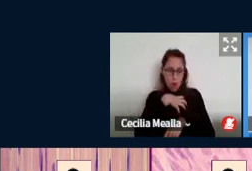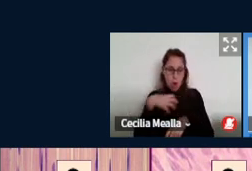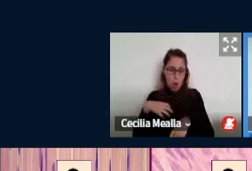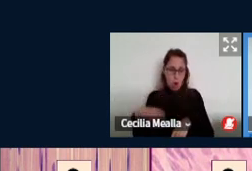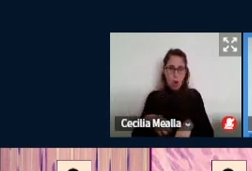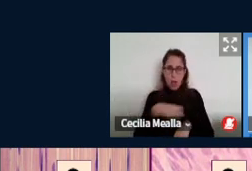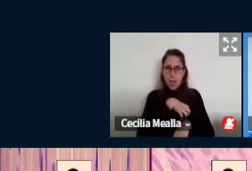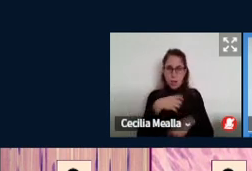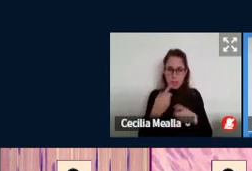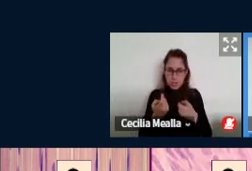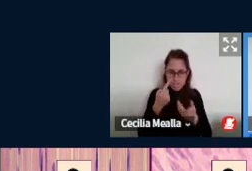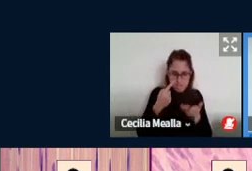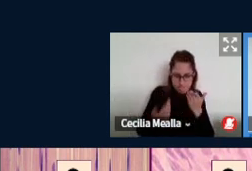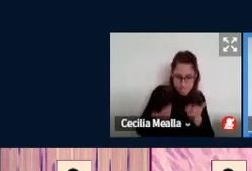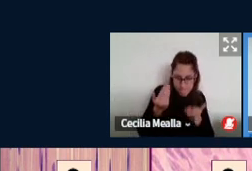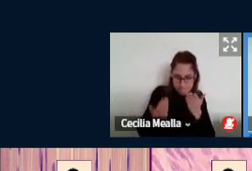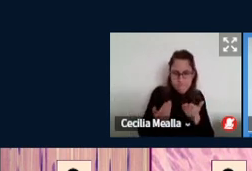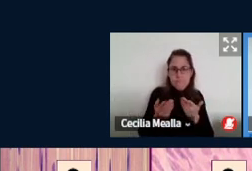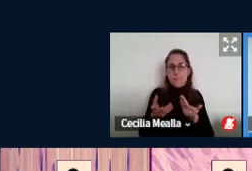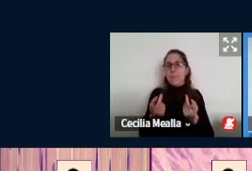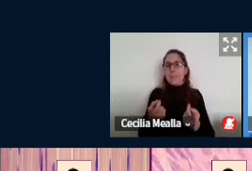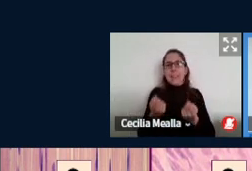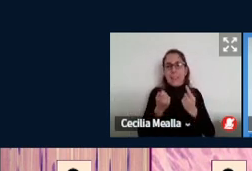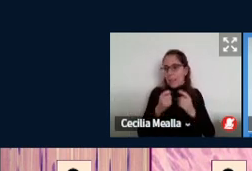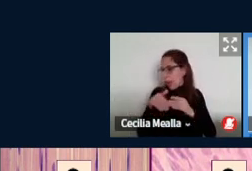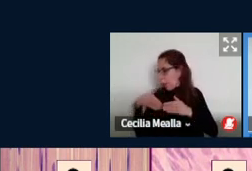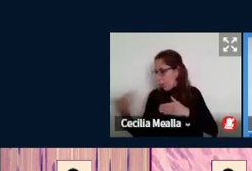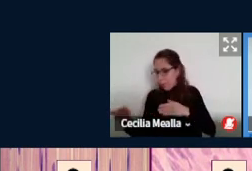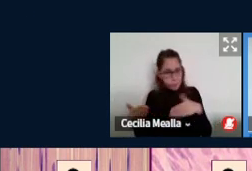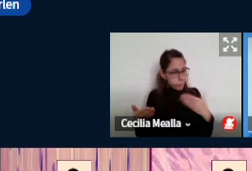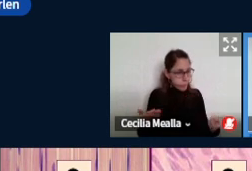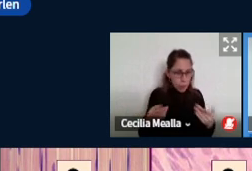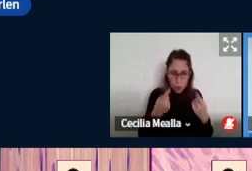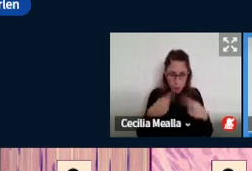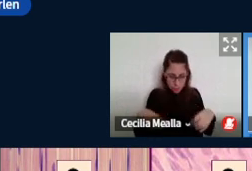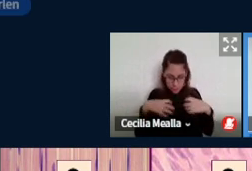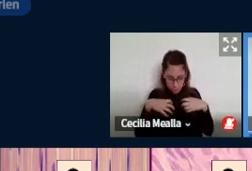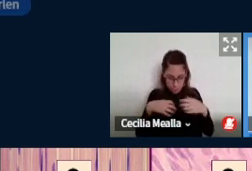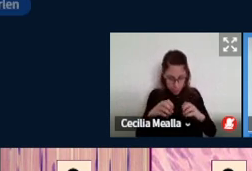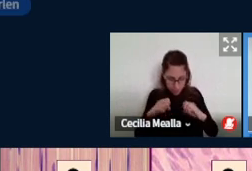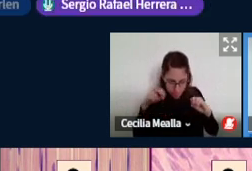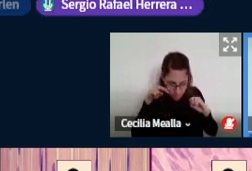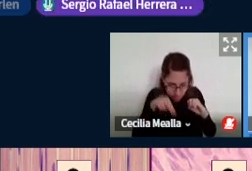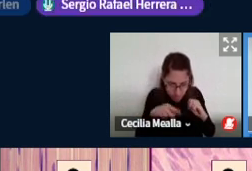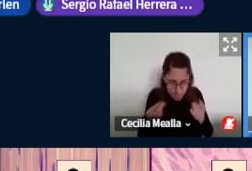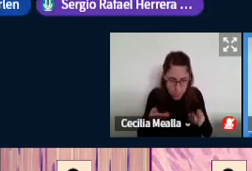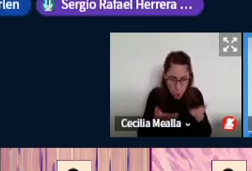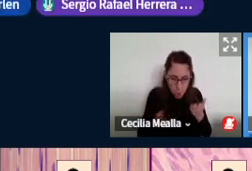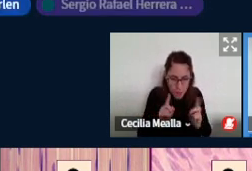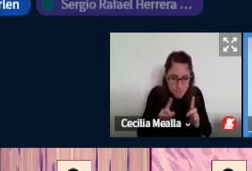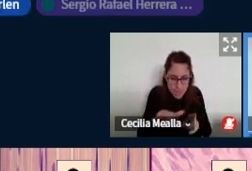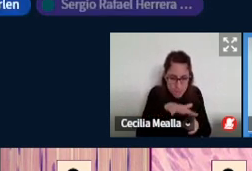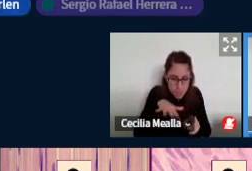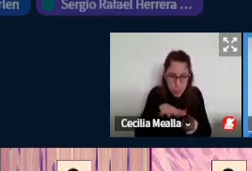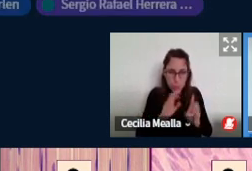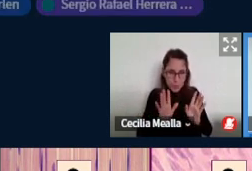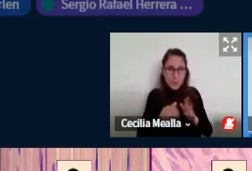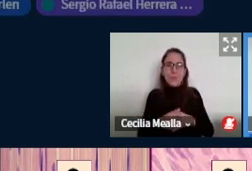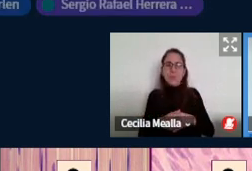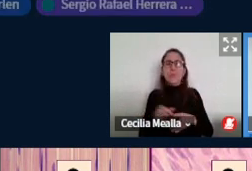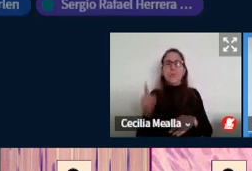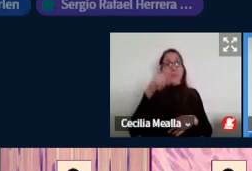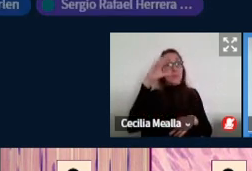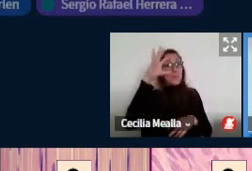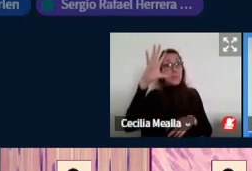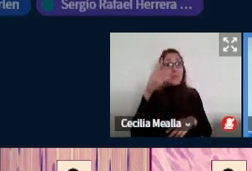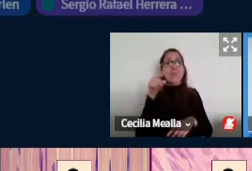traten de diferenciar, lo van a comparar con los tejidos que tienen alrededor, tejido conjuntivo, por ejemplo, ¿sí? Y recuerden